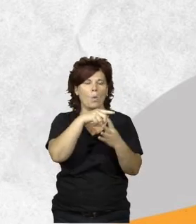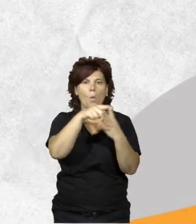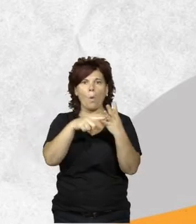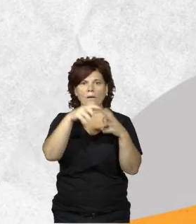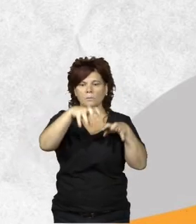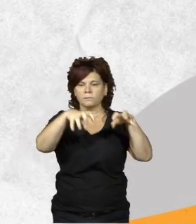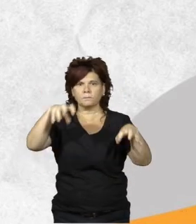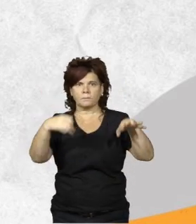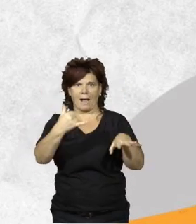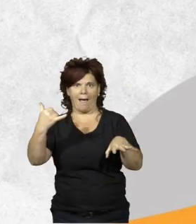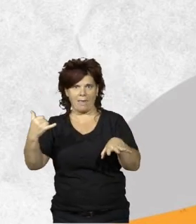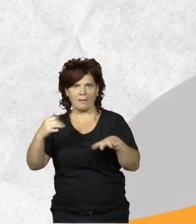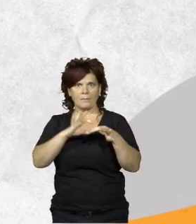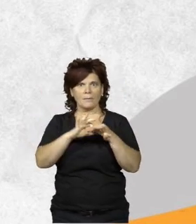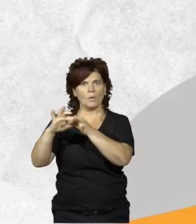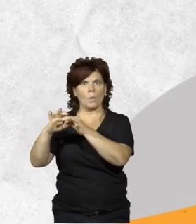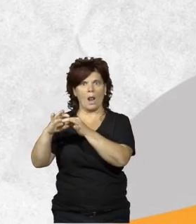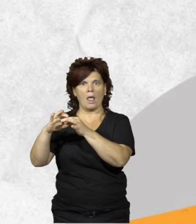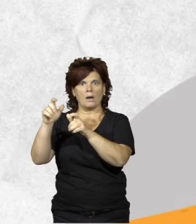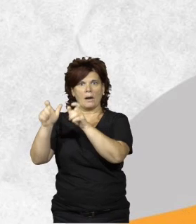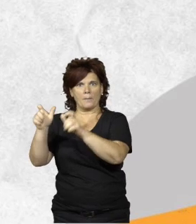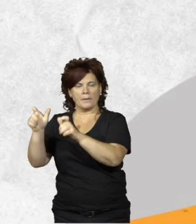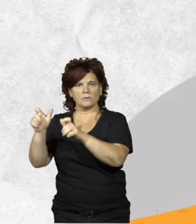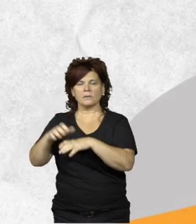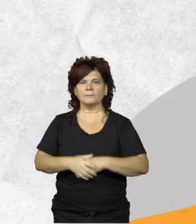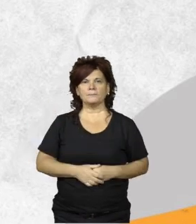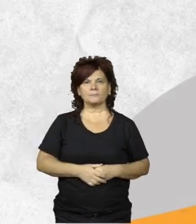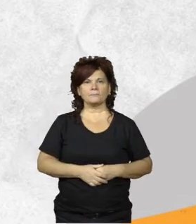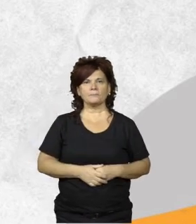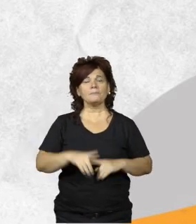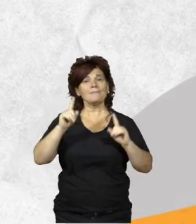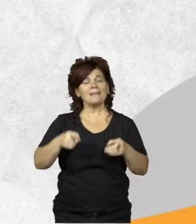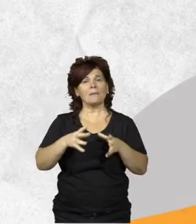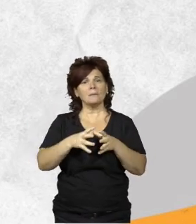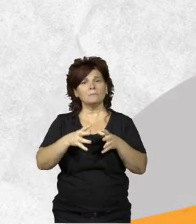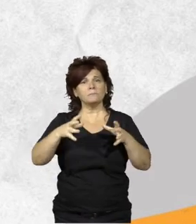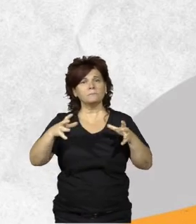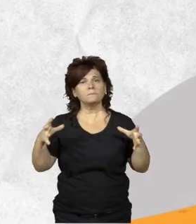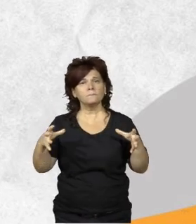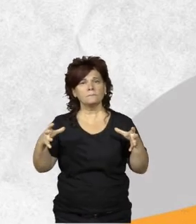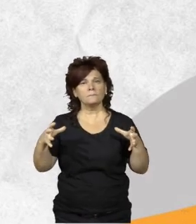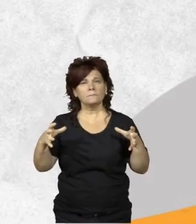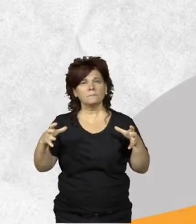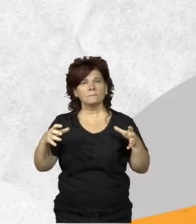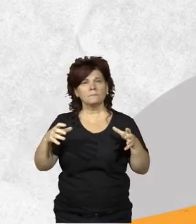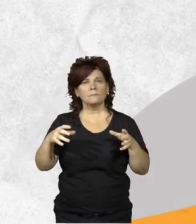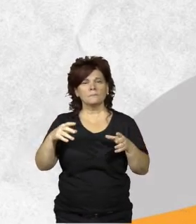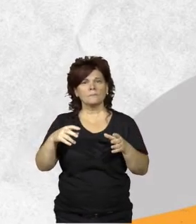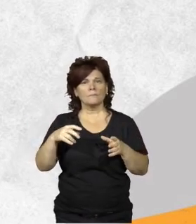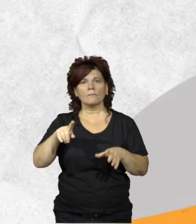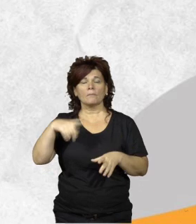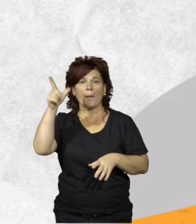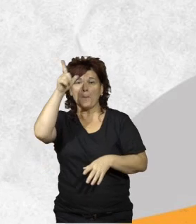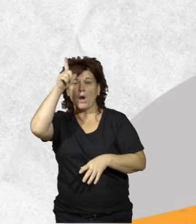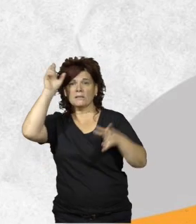densidad de población de la provincia. Y bueno, también está implementando realizar capacitaciones externas dirigidas a la